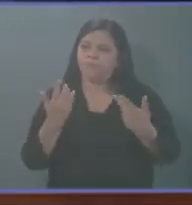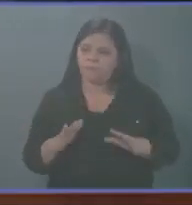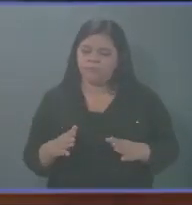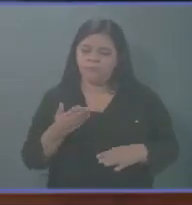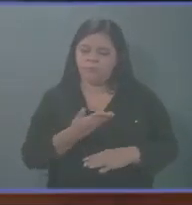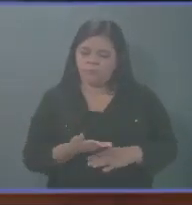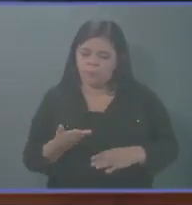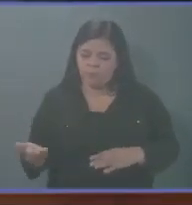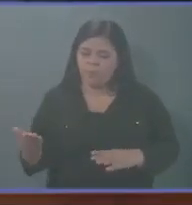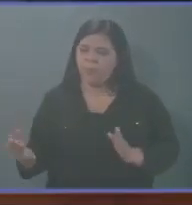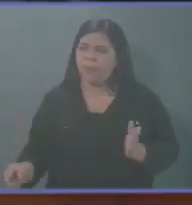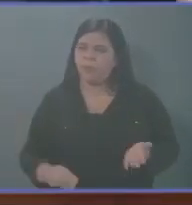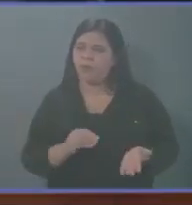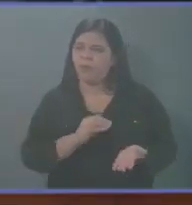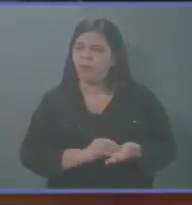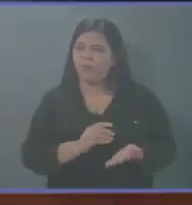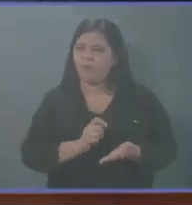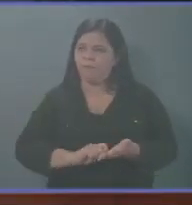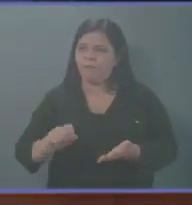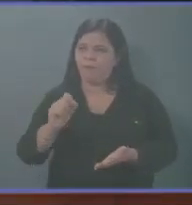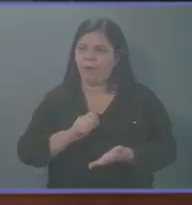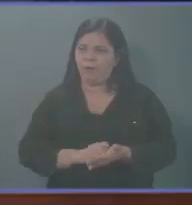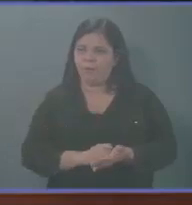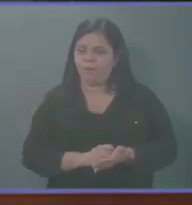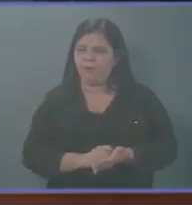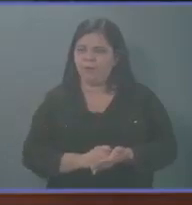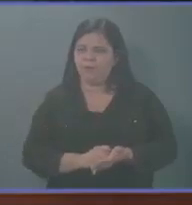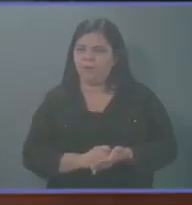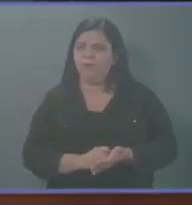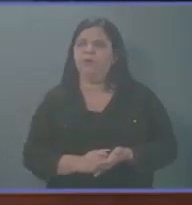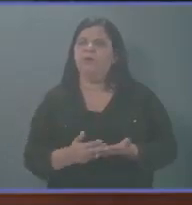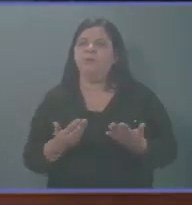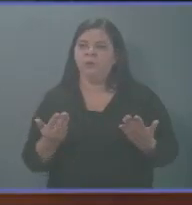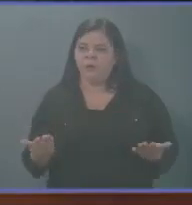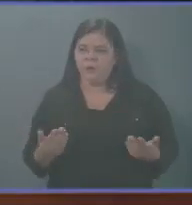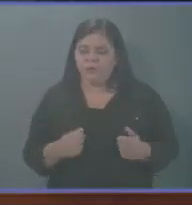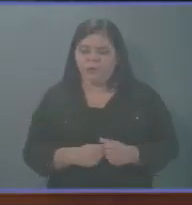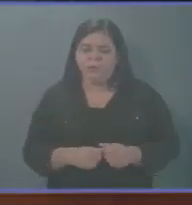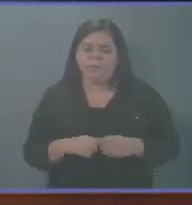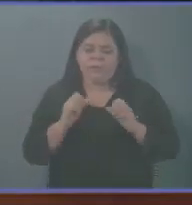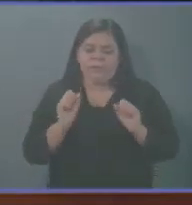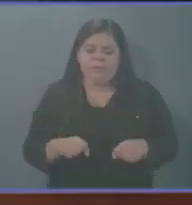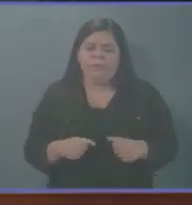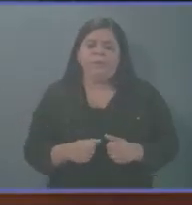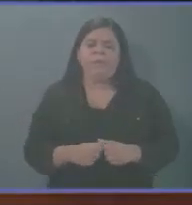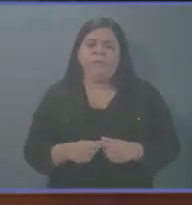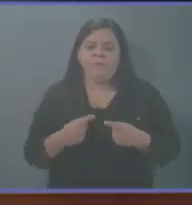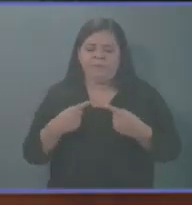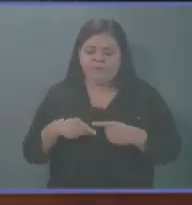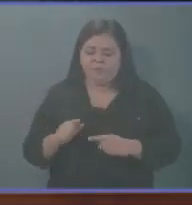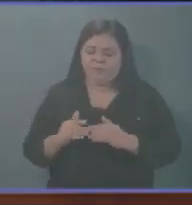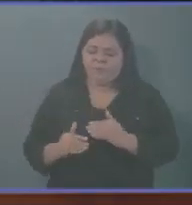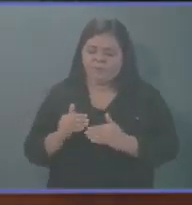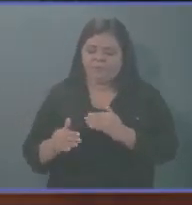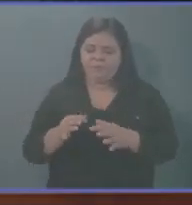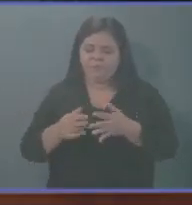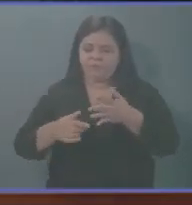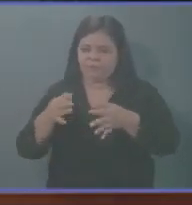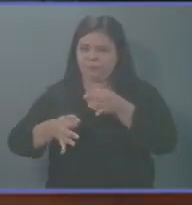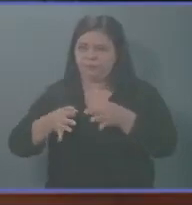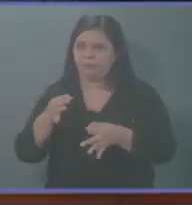elementos, firmar para que se dé, para que haya lugar a formación de